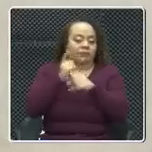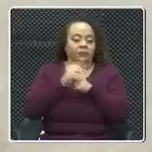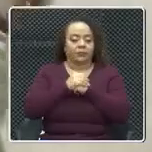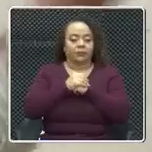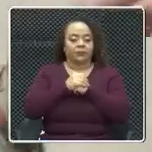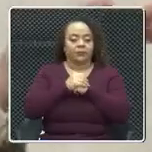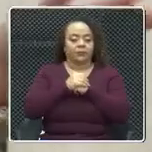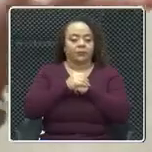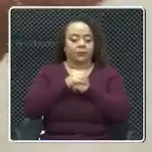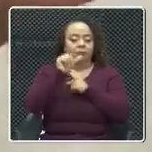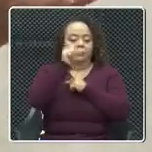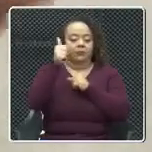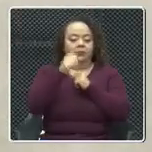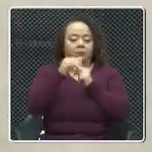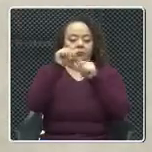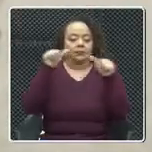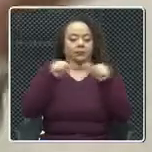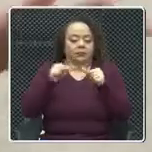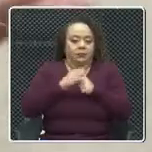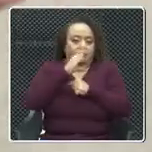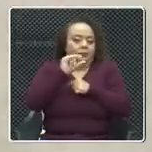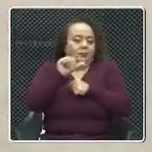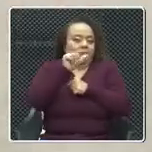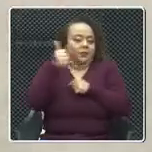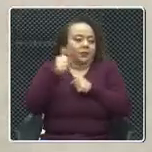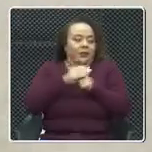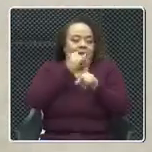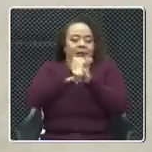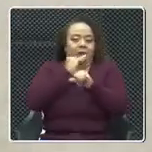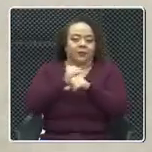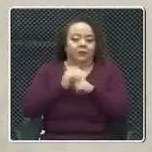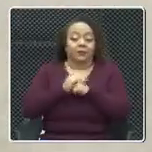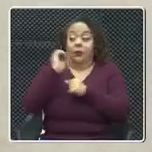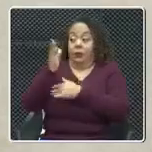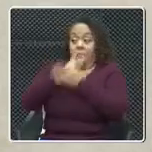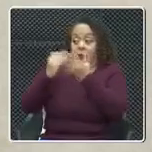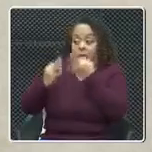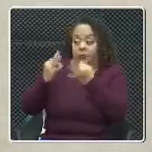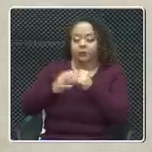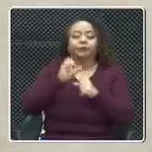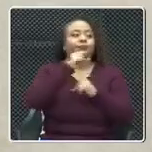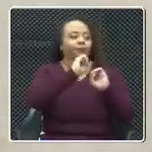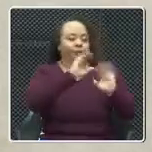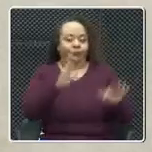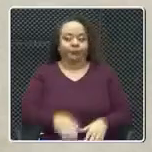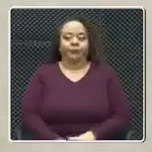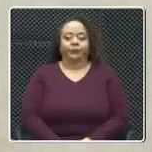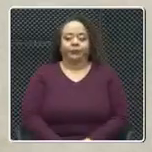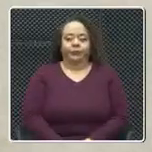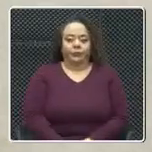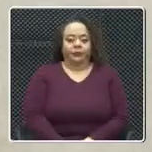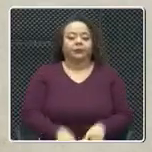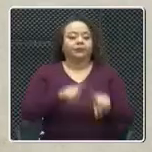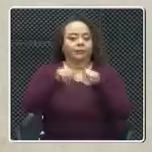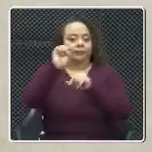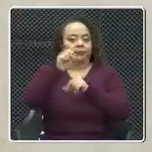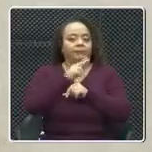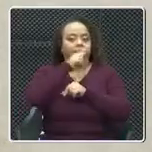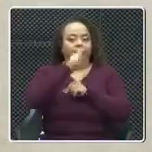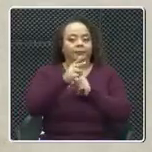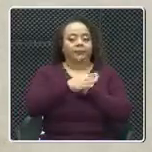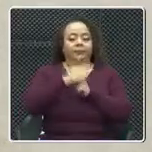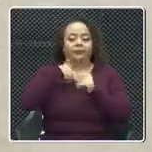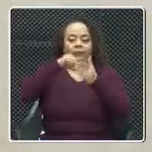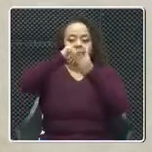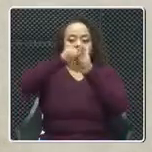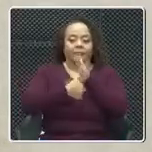¿verdad? En otras áreas o en claro. otras instancias. O hasta en vía judicial. Exacto. Claro. Entonces, sí es cierto, y ahí sí voy a ser